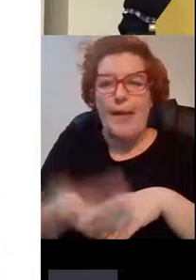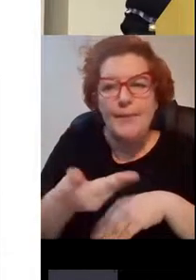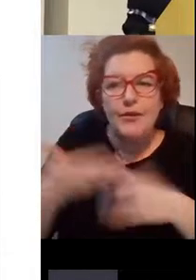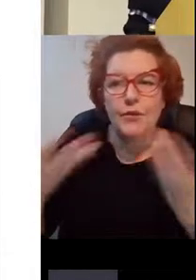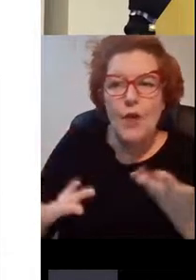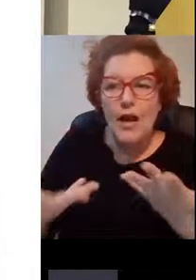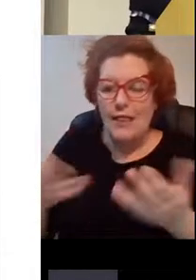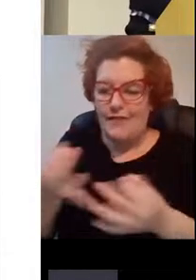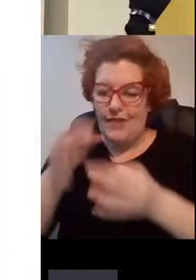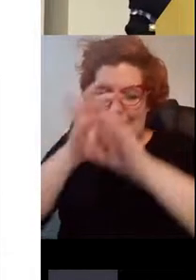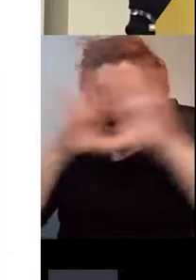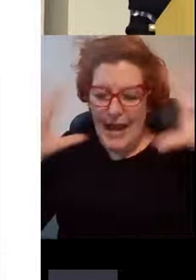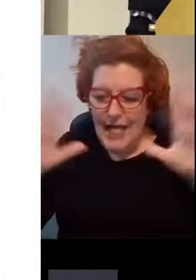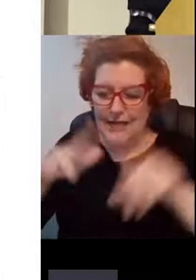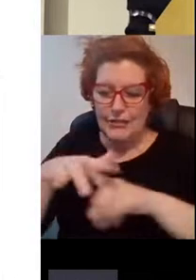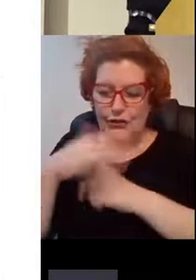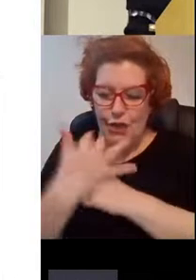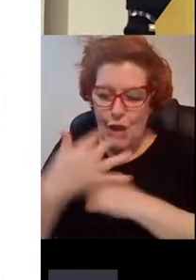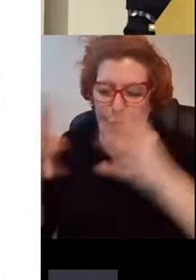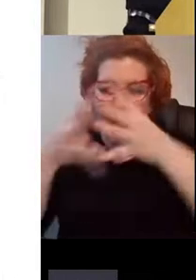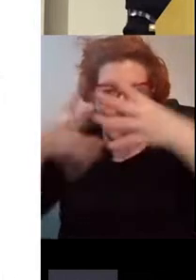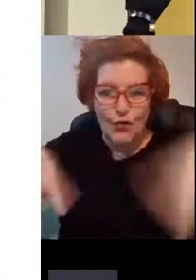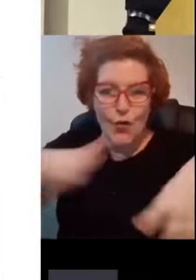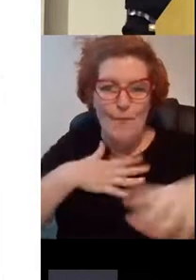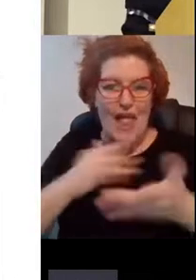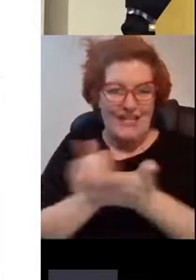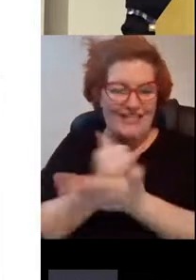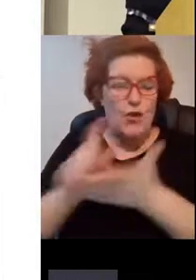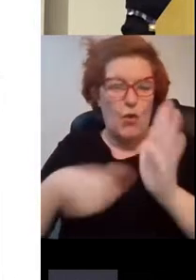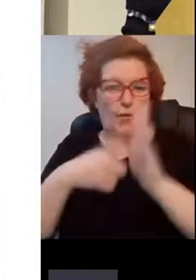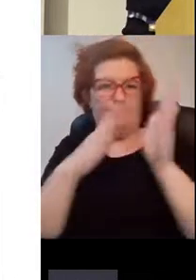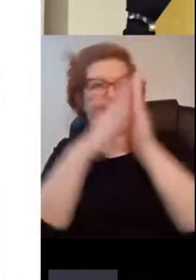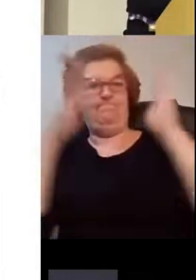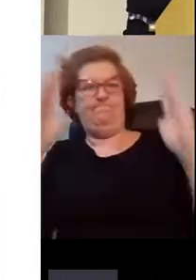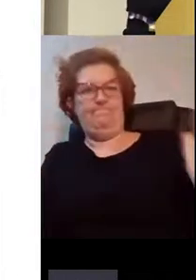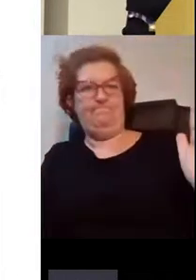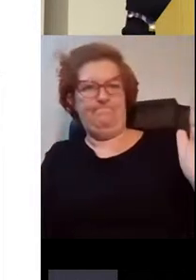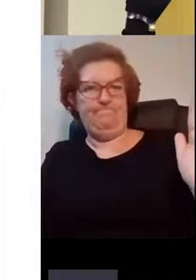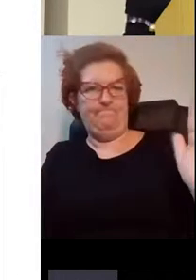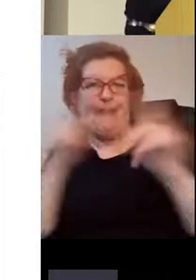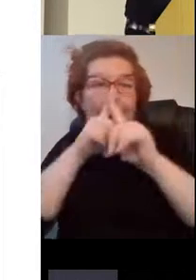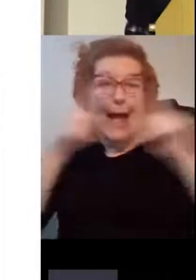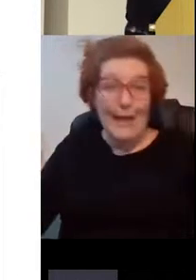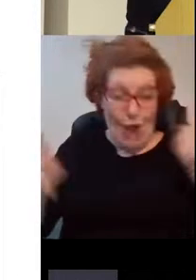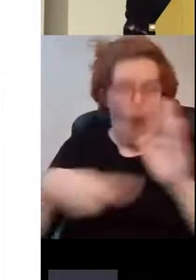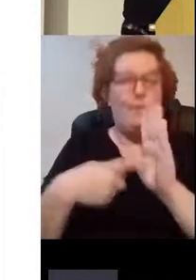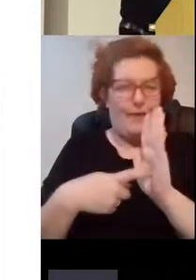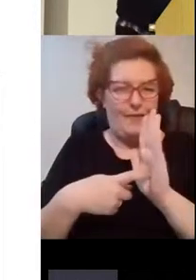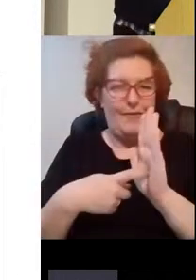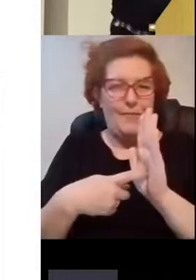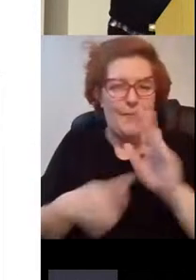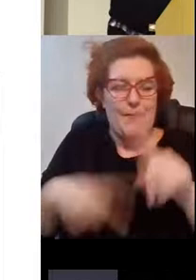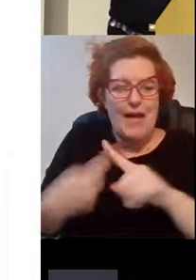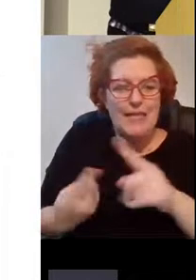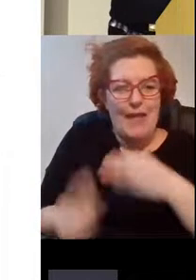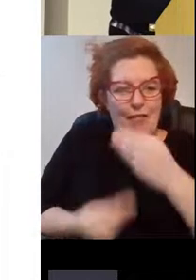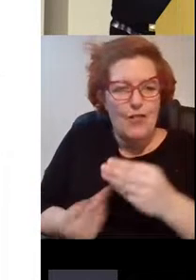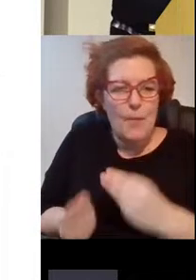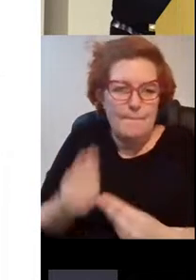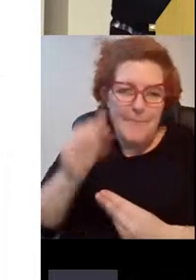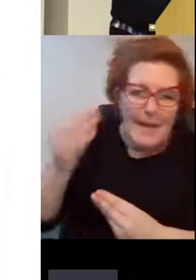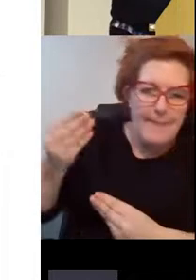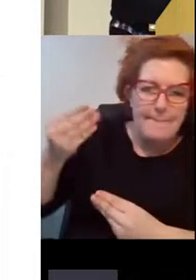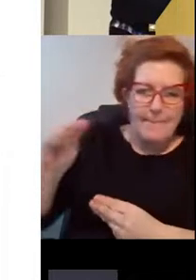tener clara la situación, la estructura de la asignatura entera, y ir a lo largo de todo el año introduciendo elementos que